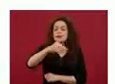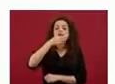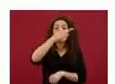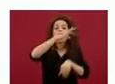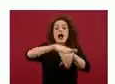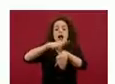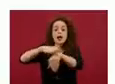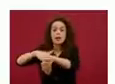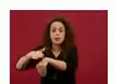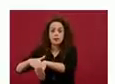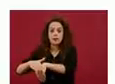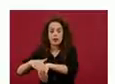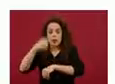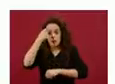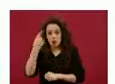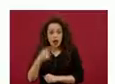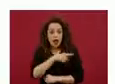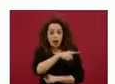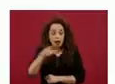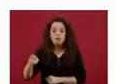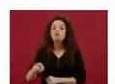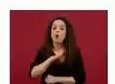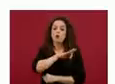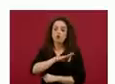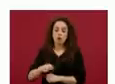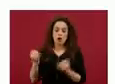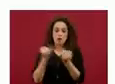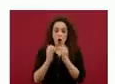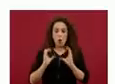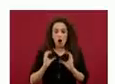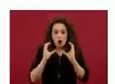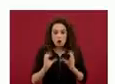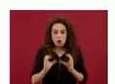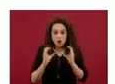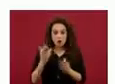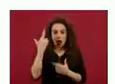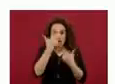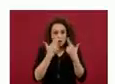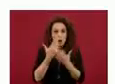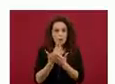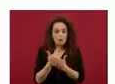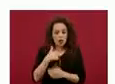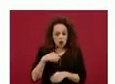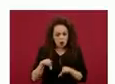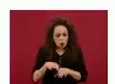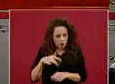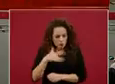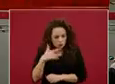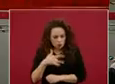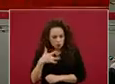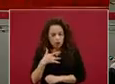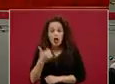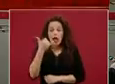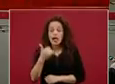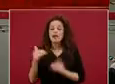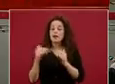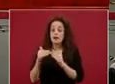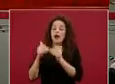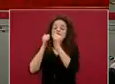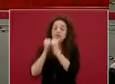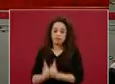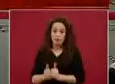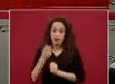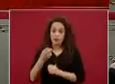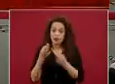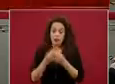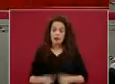así ellas y ellos se pueden cuidar, estar pendientes de su salud. Estando aislados en casa, hay que recordar que una